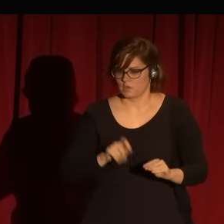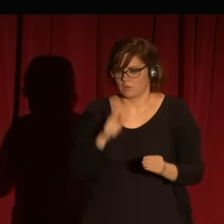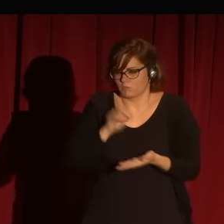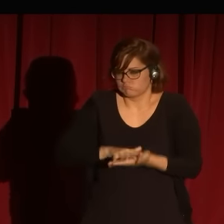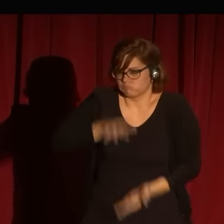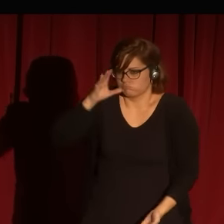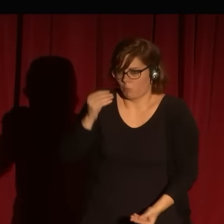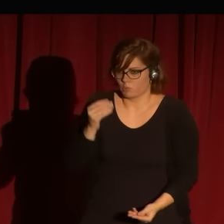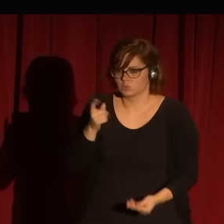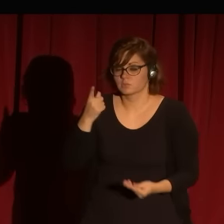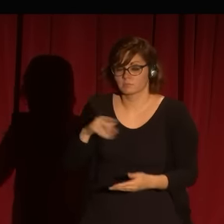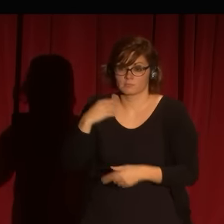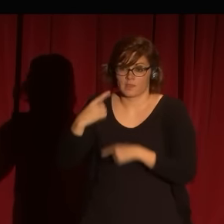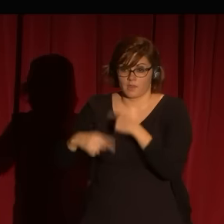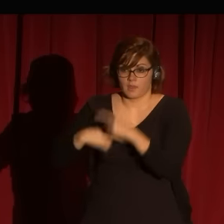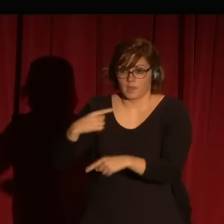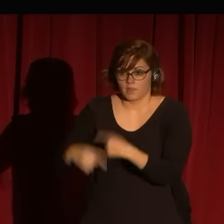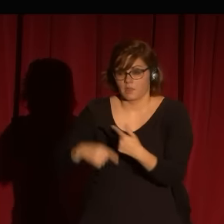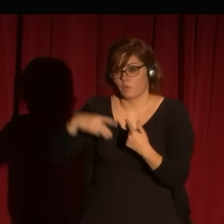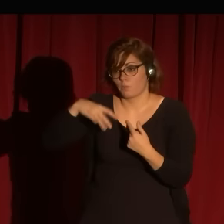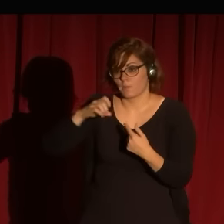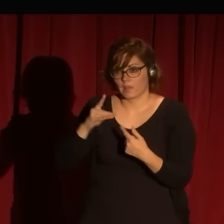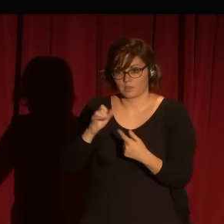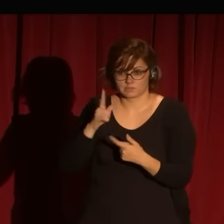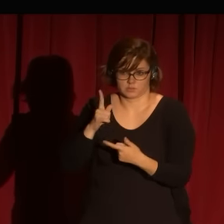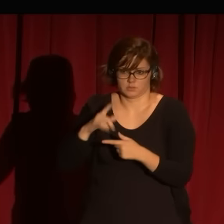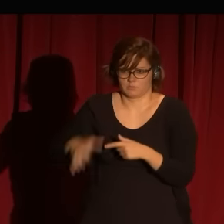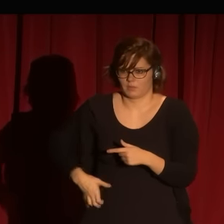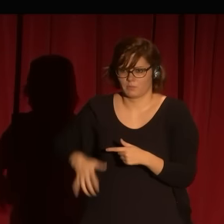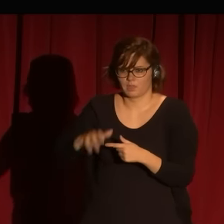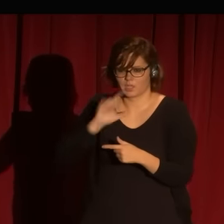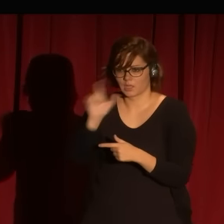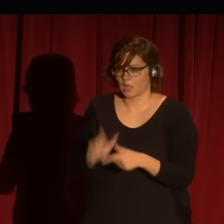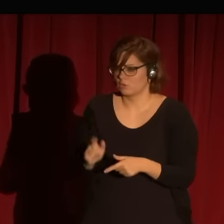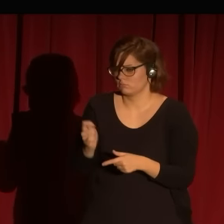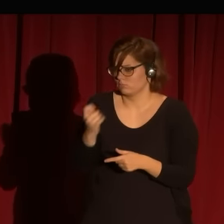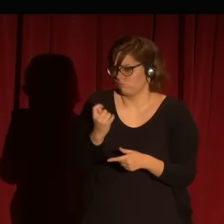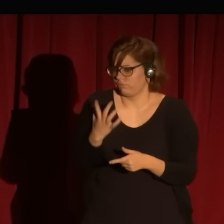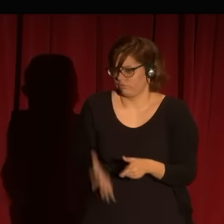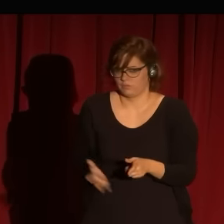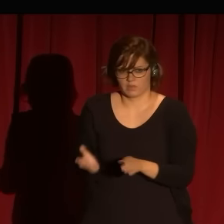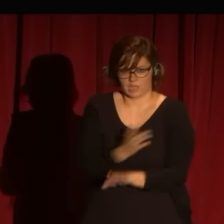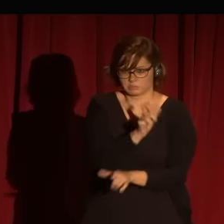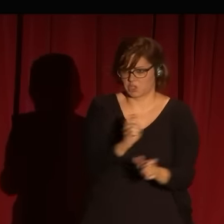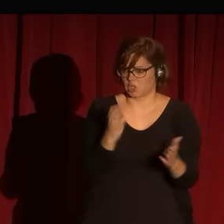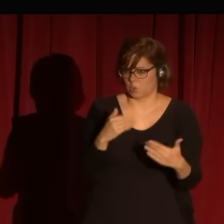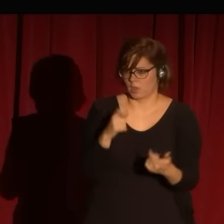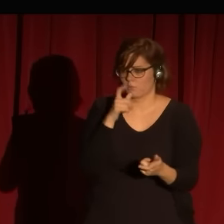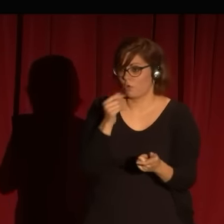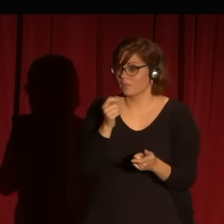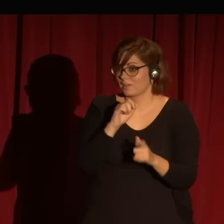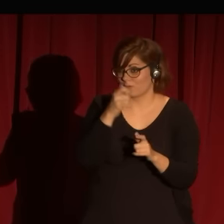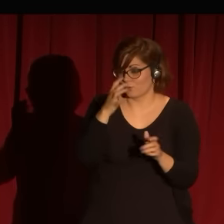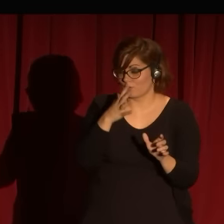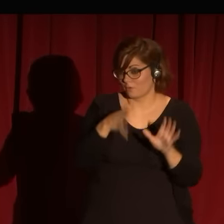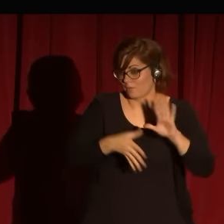príncipes italianos evidentemente de los medichi y de muchos otros pero tiene una cantidad de dinero que nadie ha tenido antes de él el dinero que llega de América y